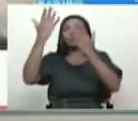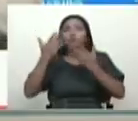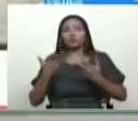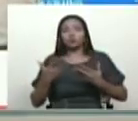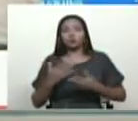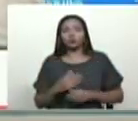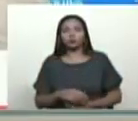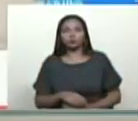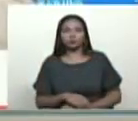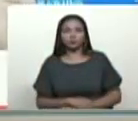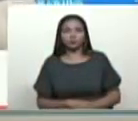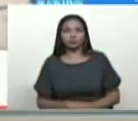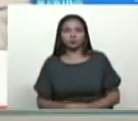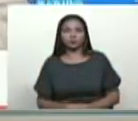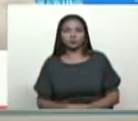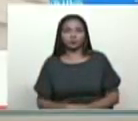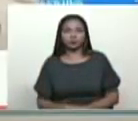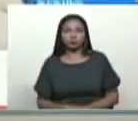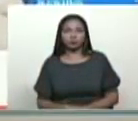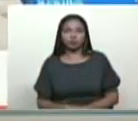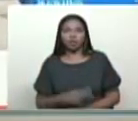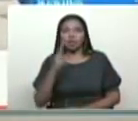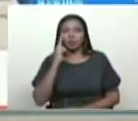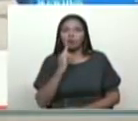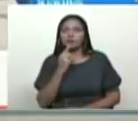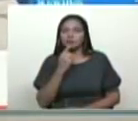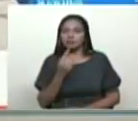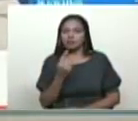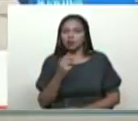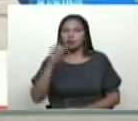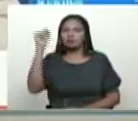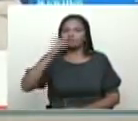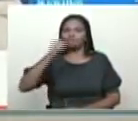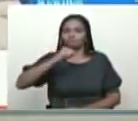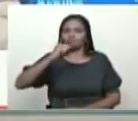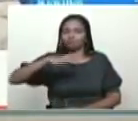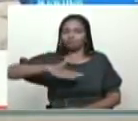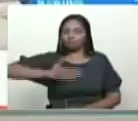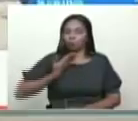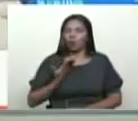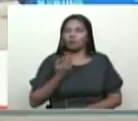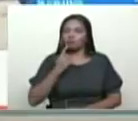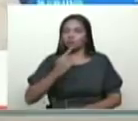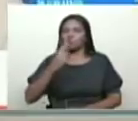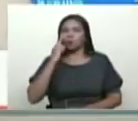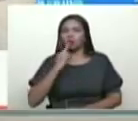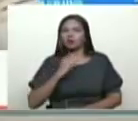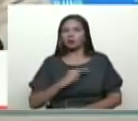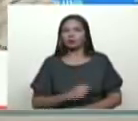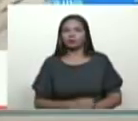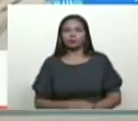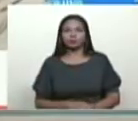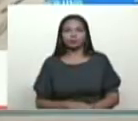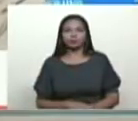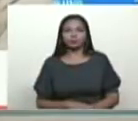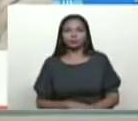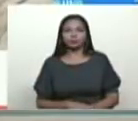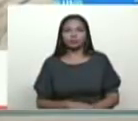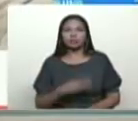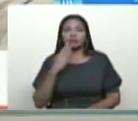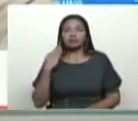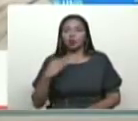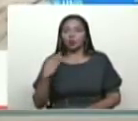época. Y Bolívar dijo, sí se puede, dijo Bolívar. Y la